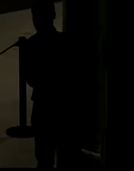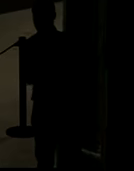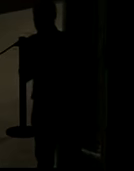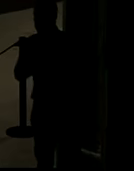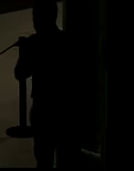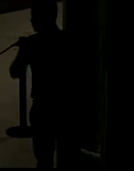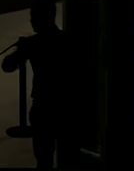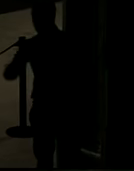estoy... ¡Fran!